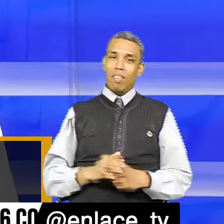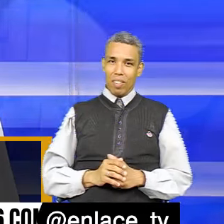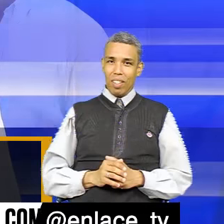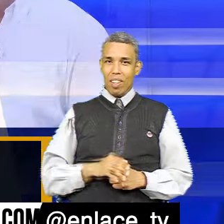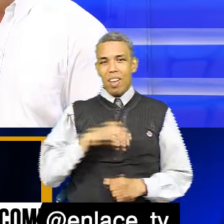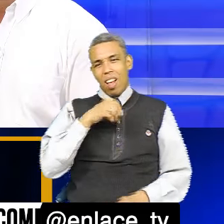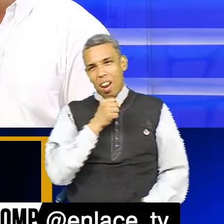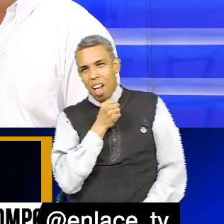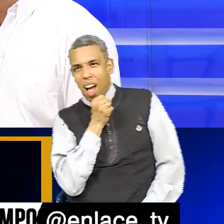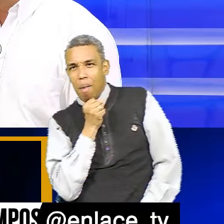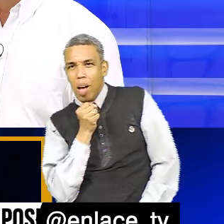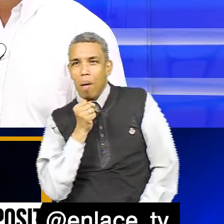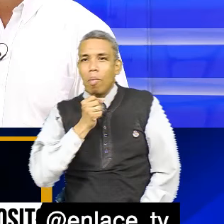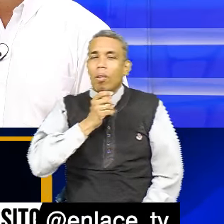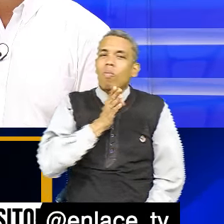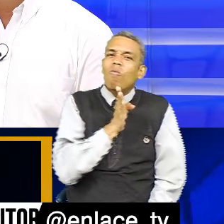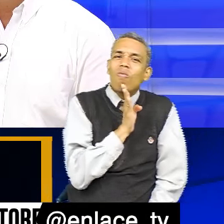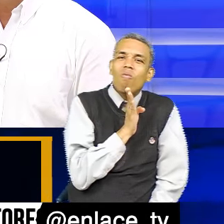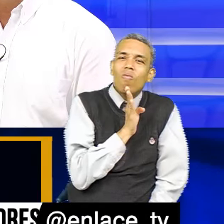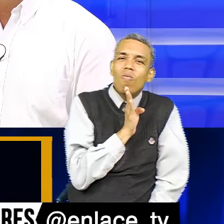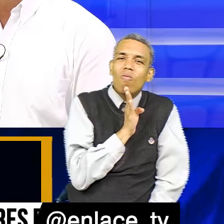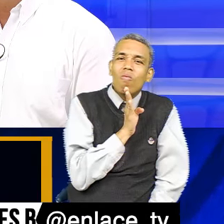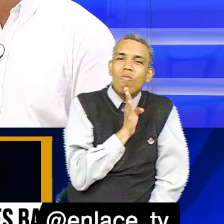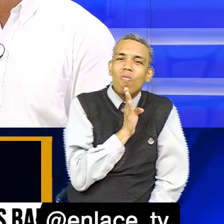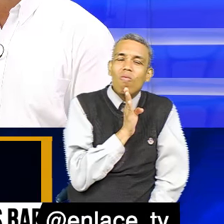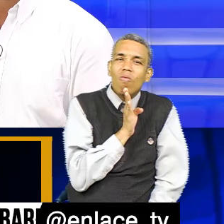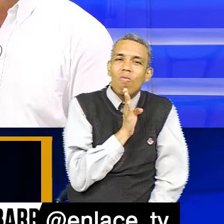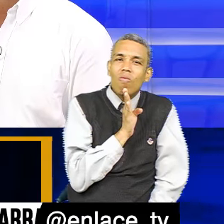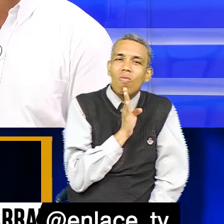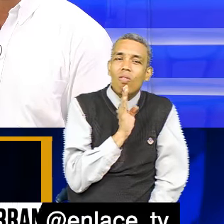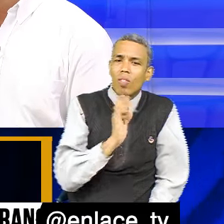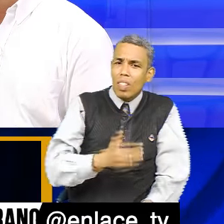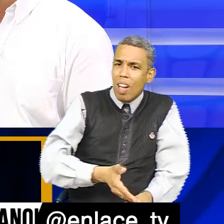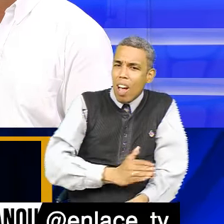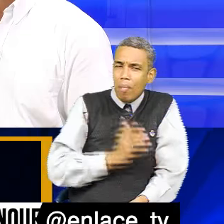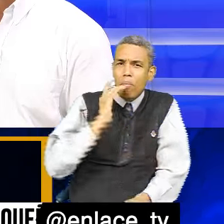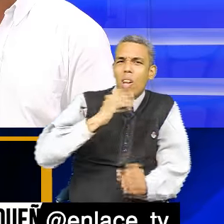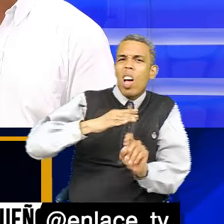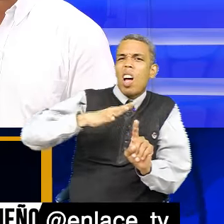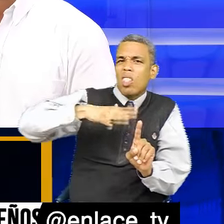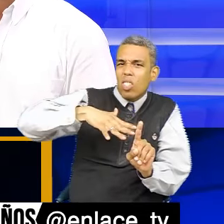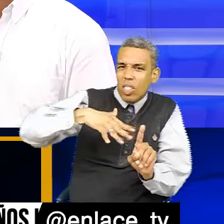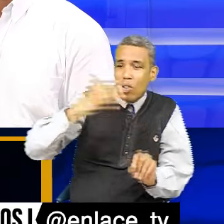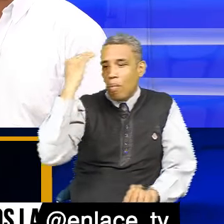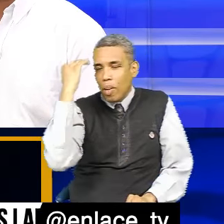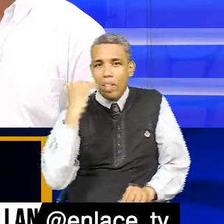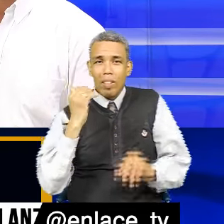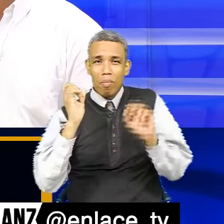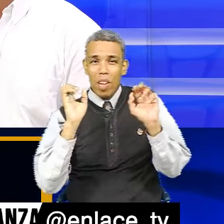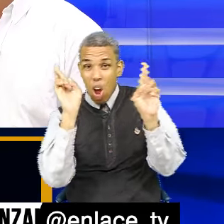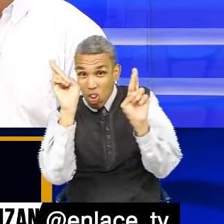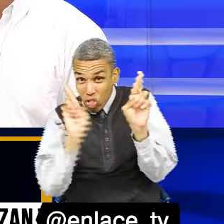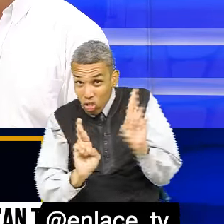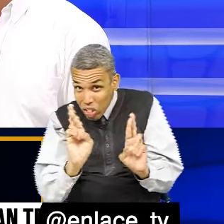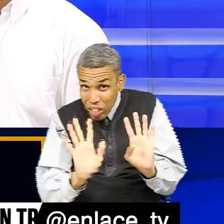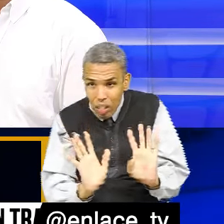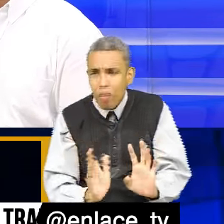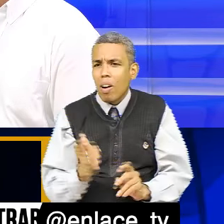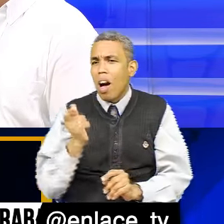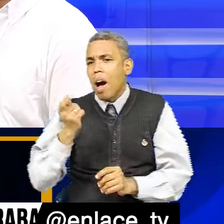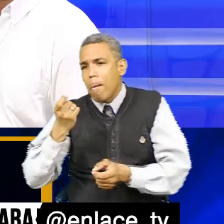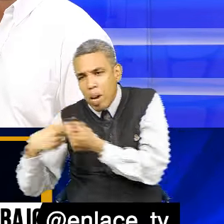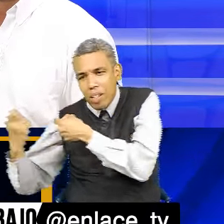darle ese regalo. Empezamos desde hace 5 meses con actividades, bingos, lechonas, rifas. Y ya se hizo un recurso